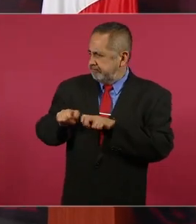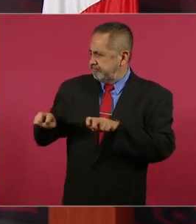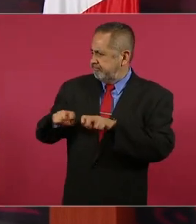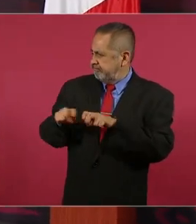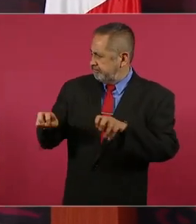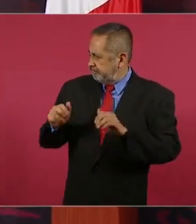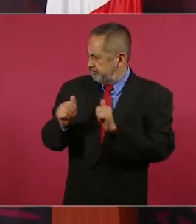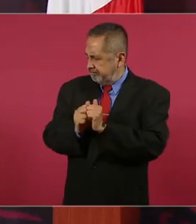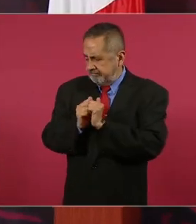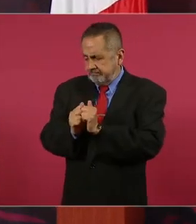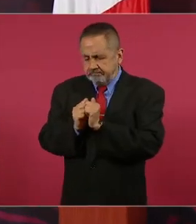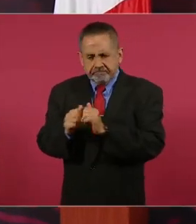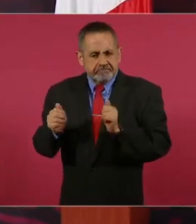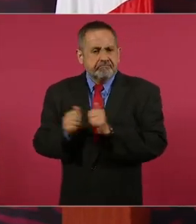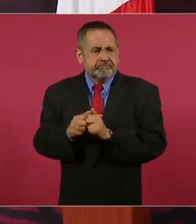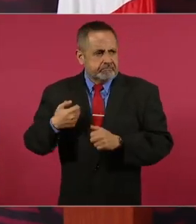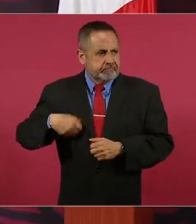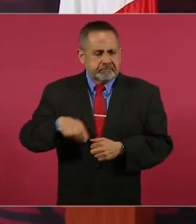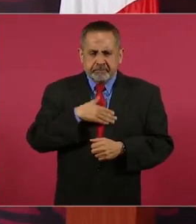aquí acompañándonos,